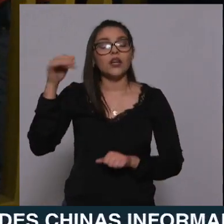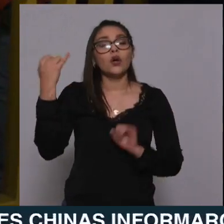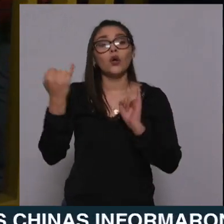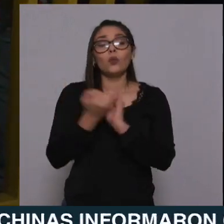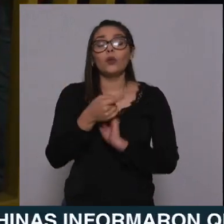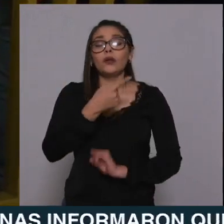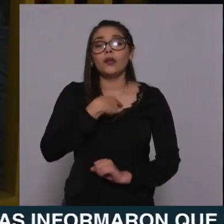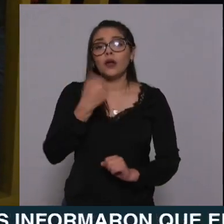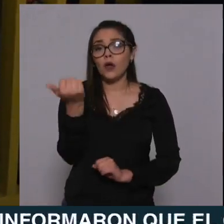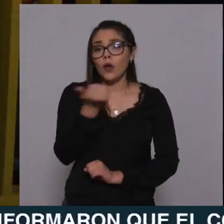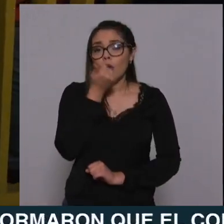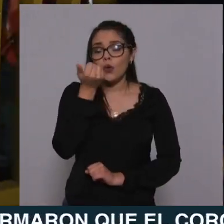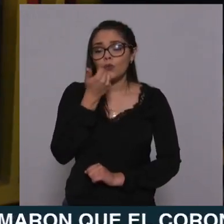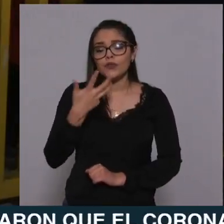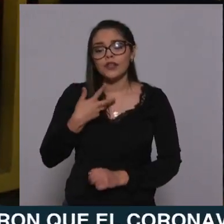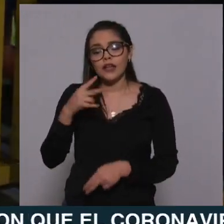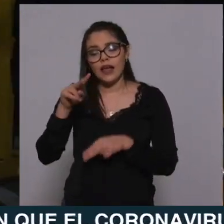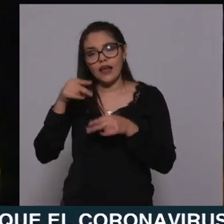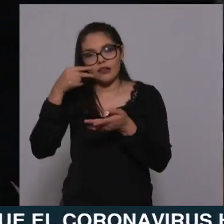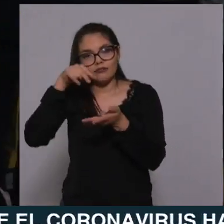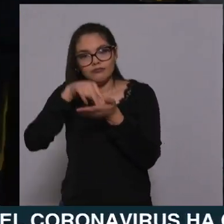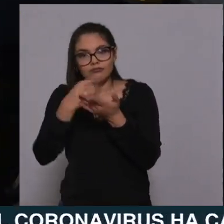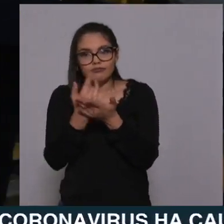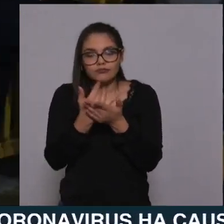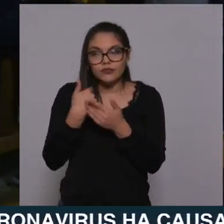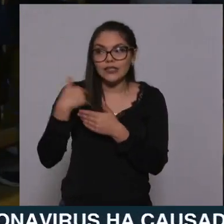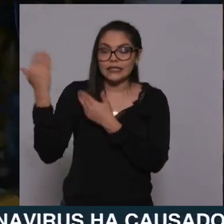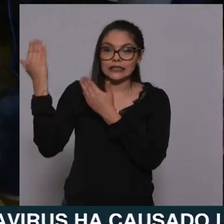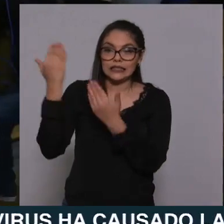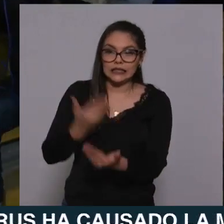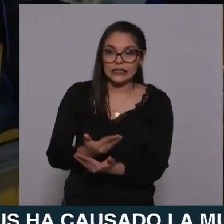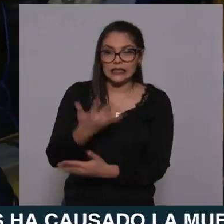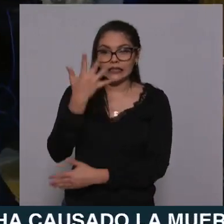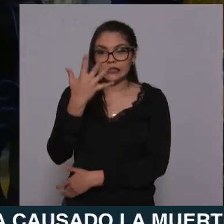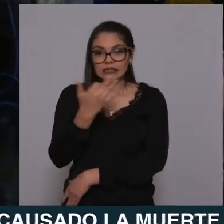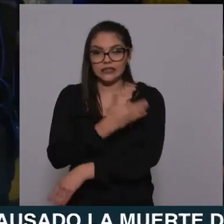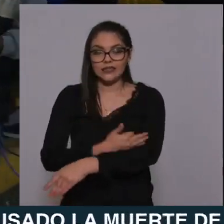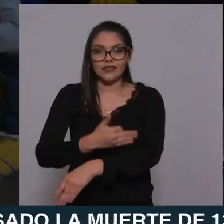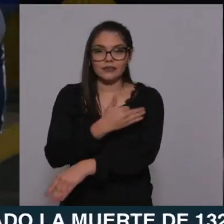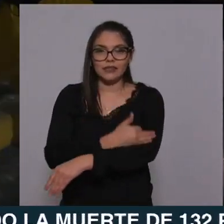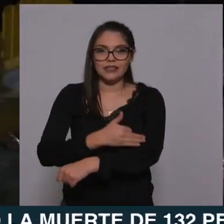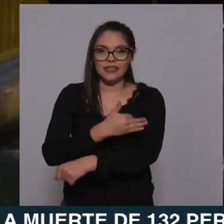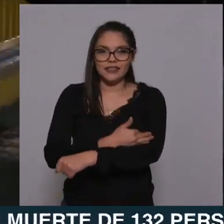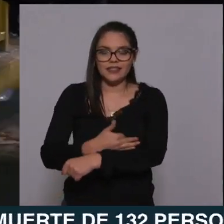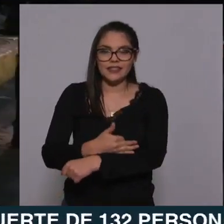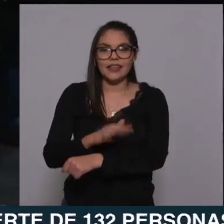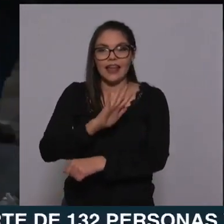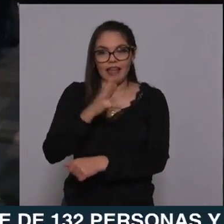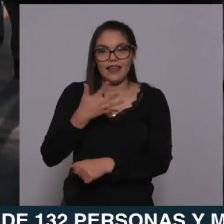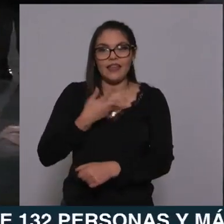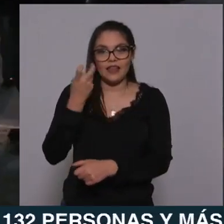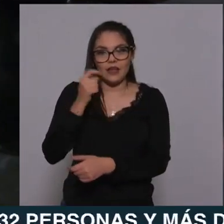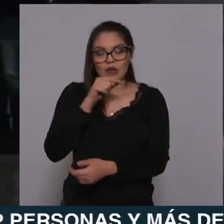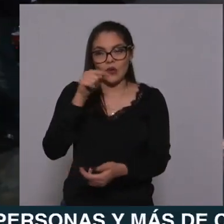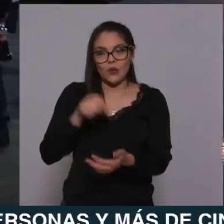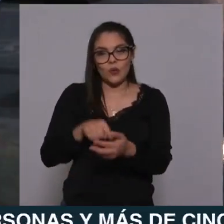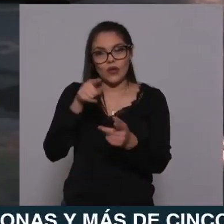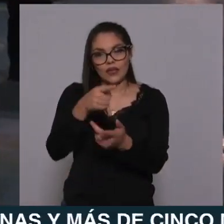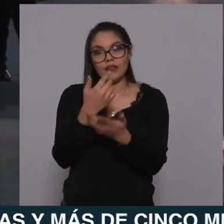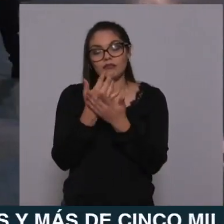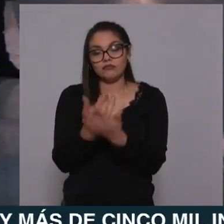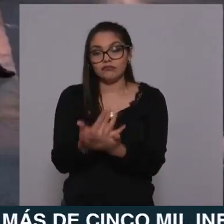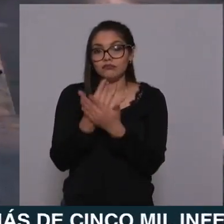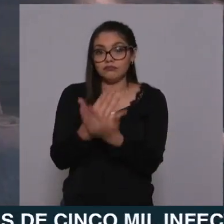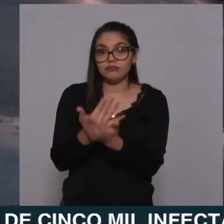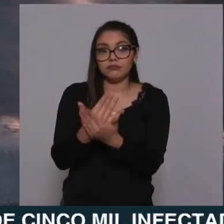aquí presentes, cuando nosotros llegamos alrededor de las 5 de la tarde, ellos ya estaban aquí en espera de